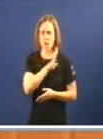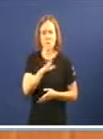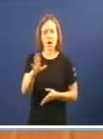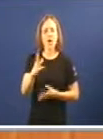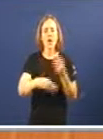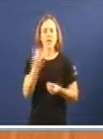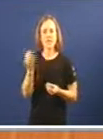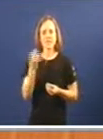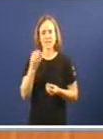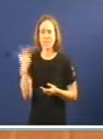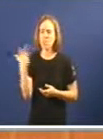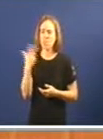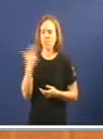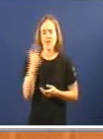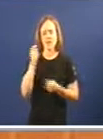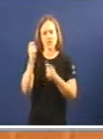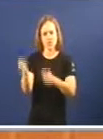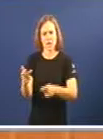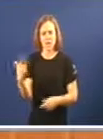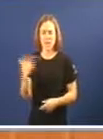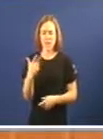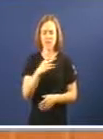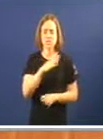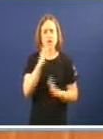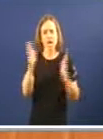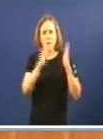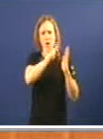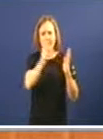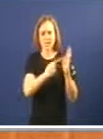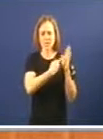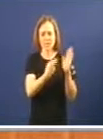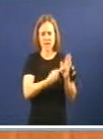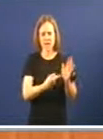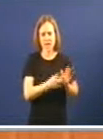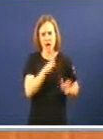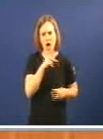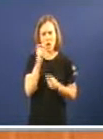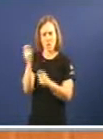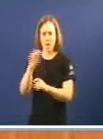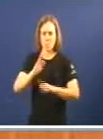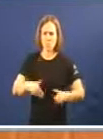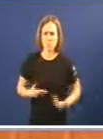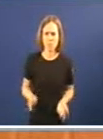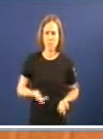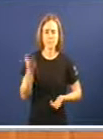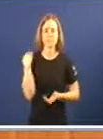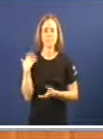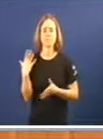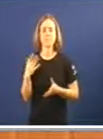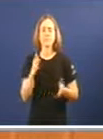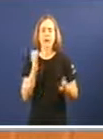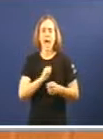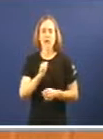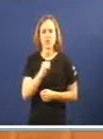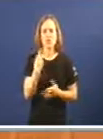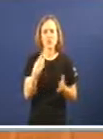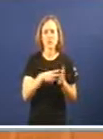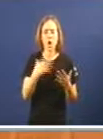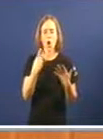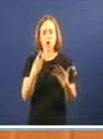derechos laborales retirados durante a crise hasta entre sindicales negociaron no ano 2008 que a xunta de galicia un